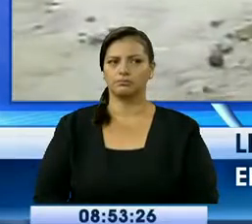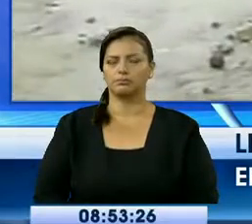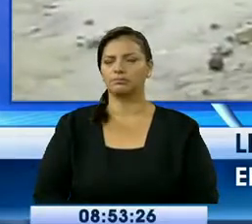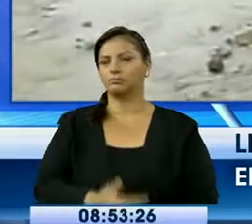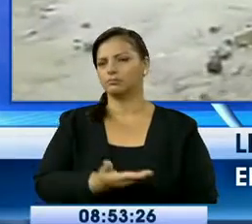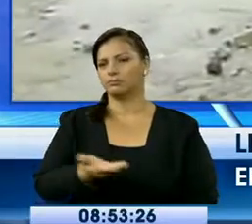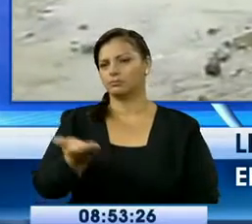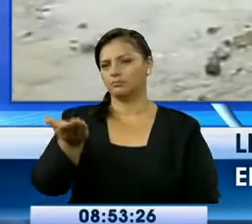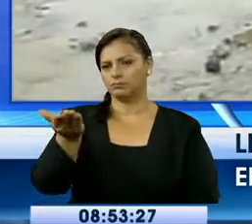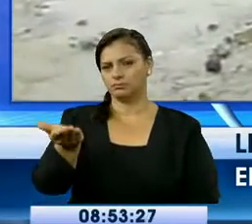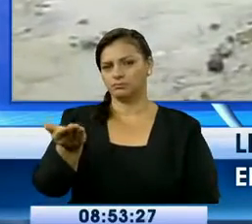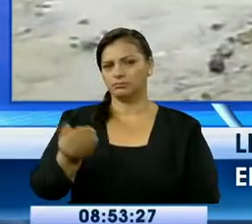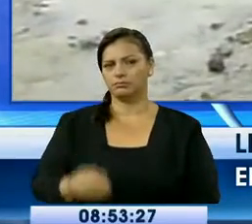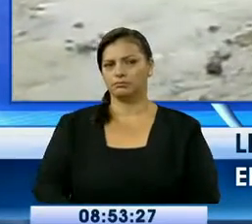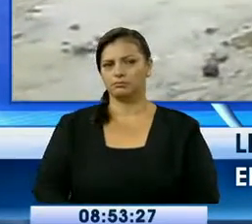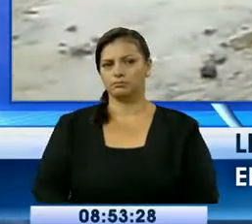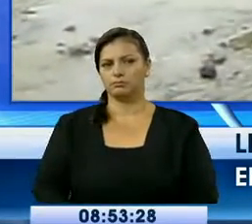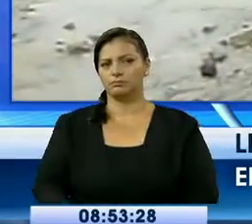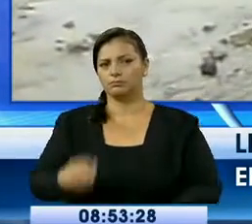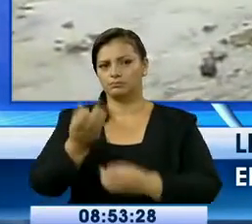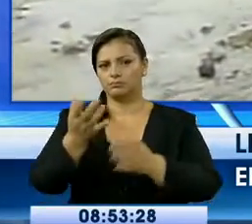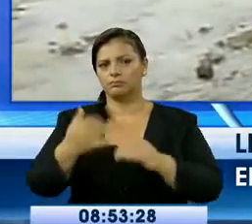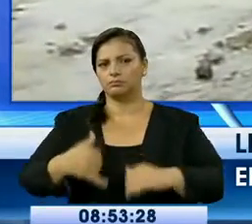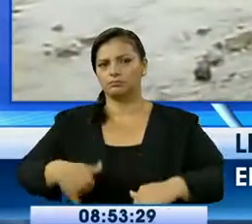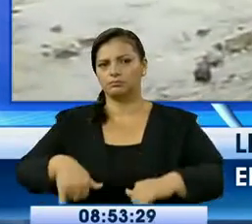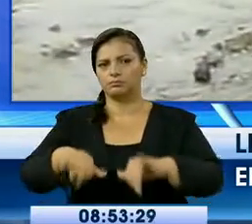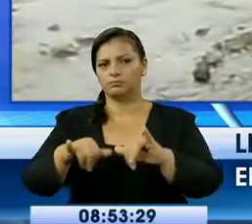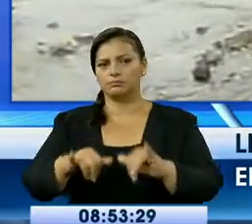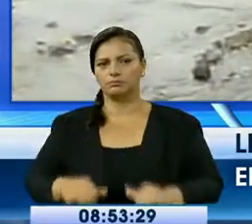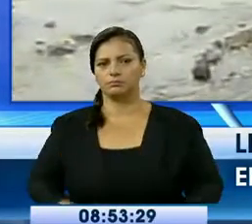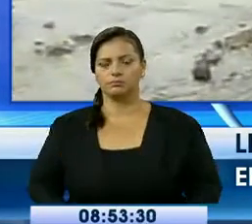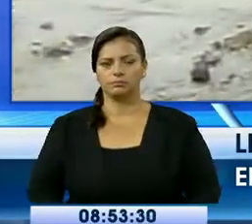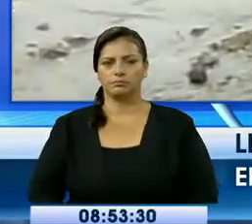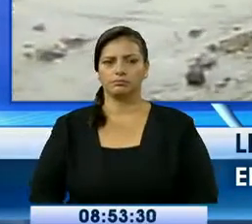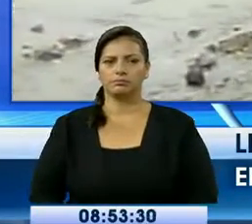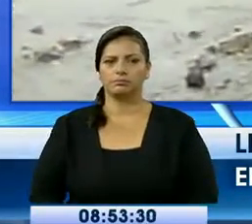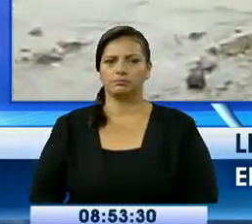a estudios centrales para que continúen con mayor información. Compañeros, adelante.